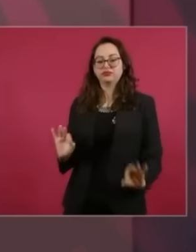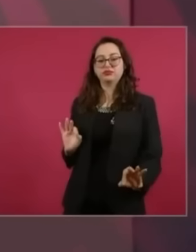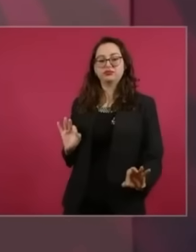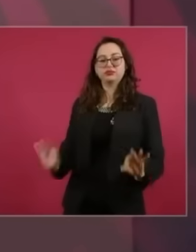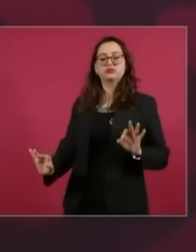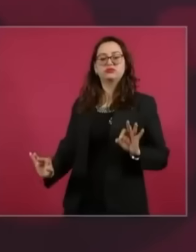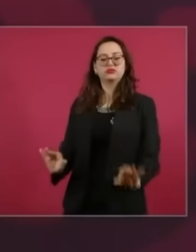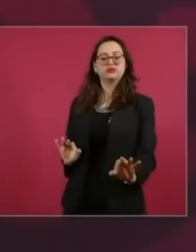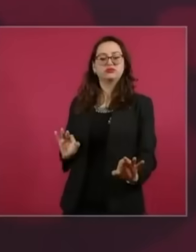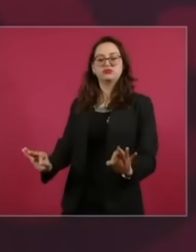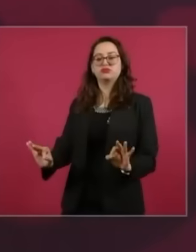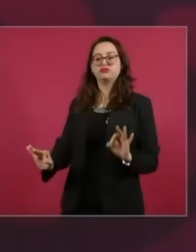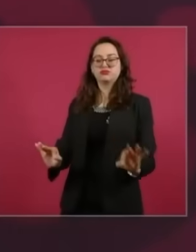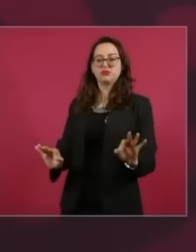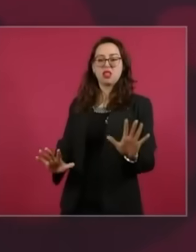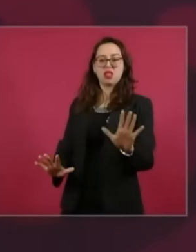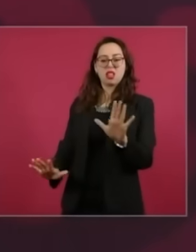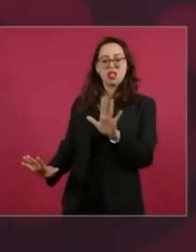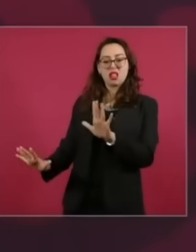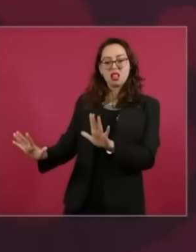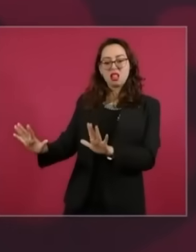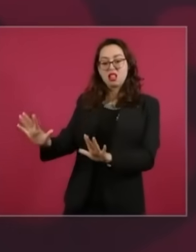poción van